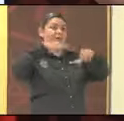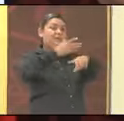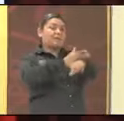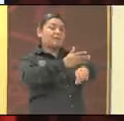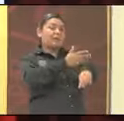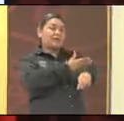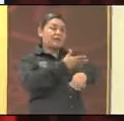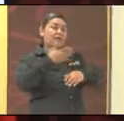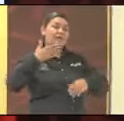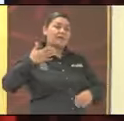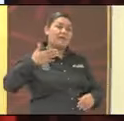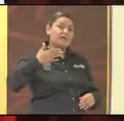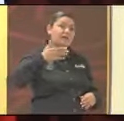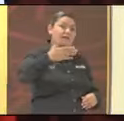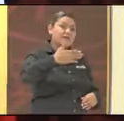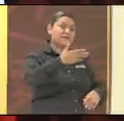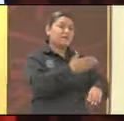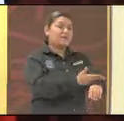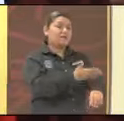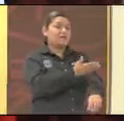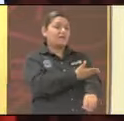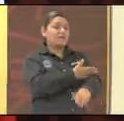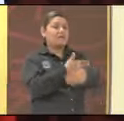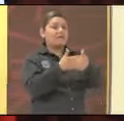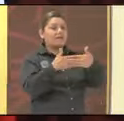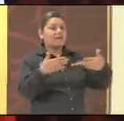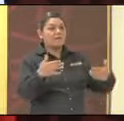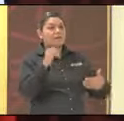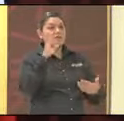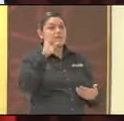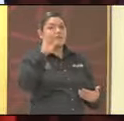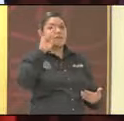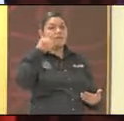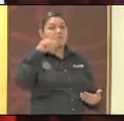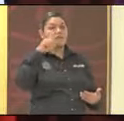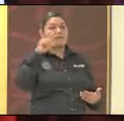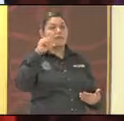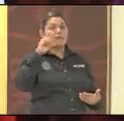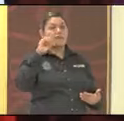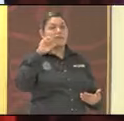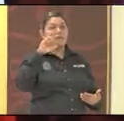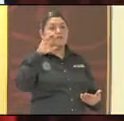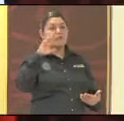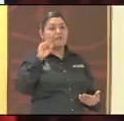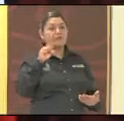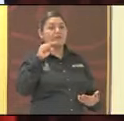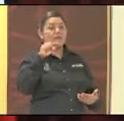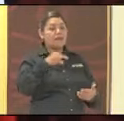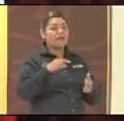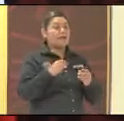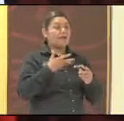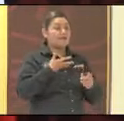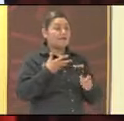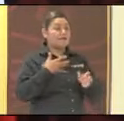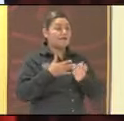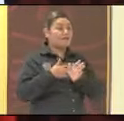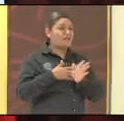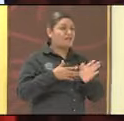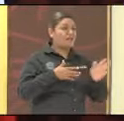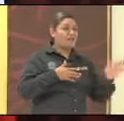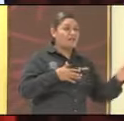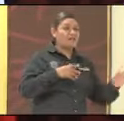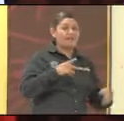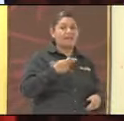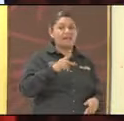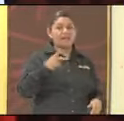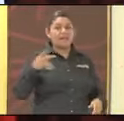a tener que correr hacia Ciudad Madero, donde están los límites de Fundadores. Y ahí hay una entrada hacia la playa. Tenemos una entrada a la